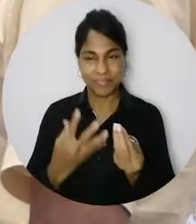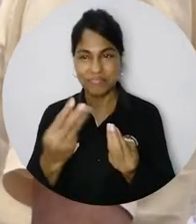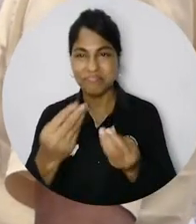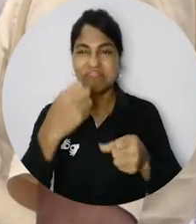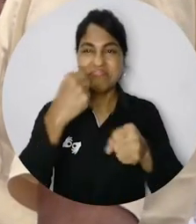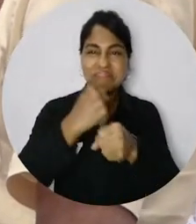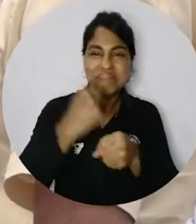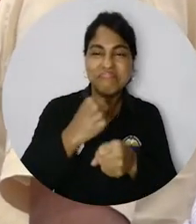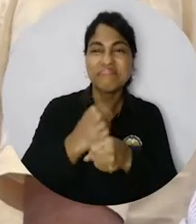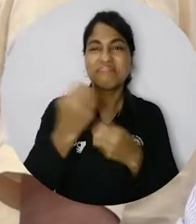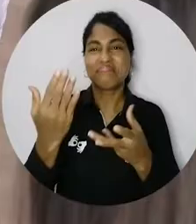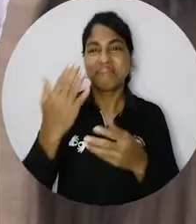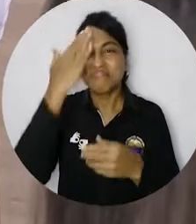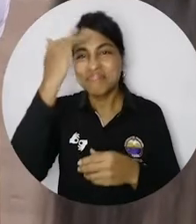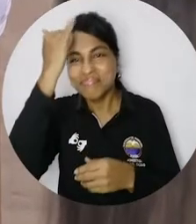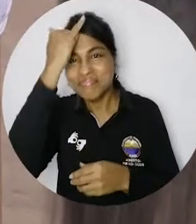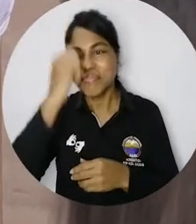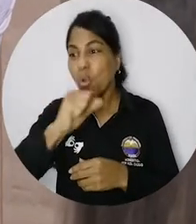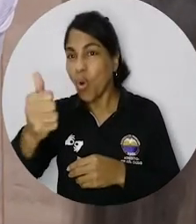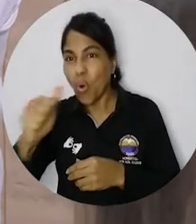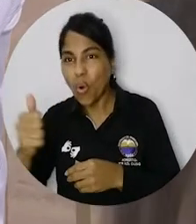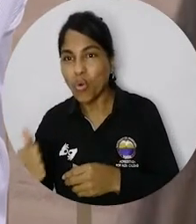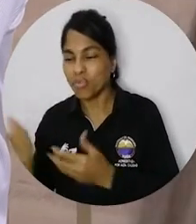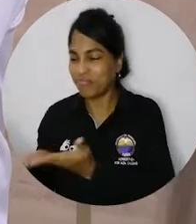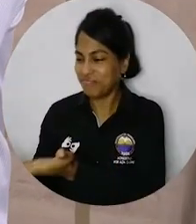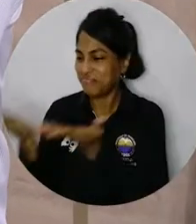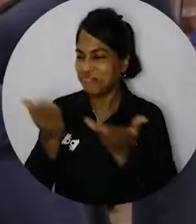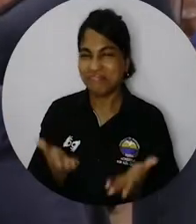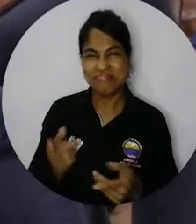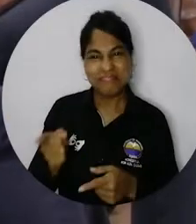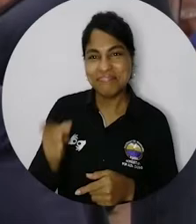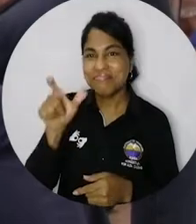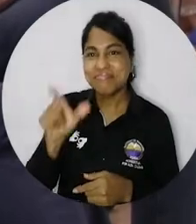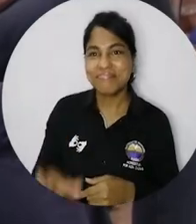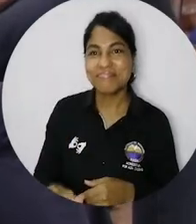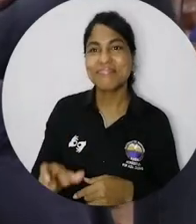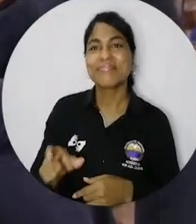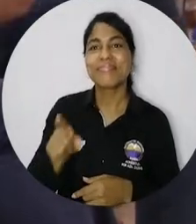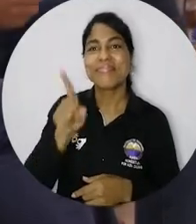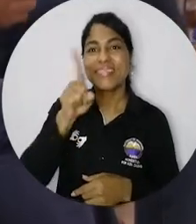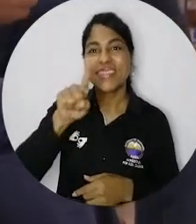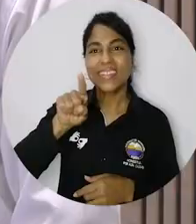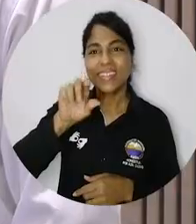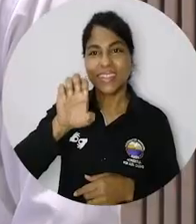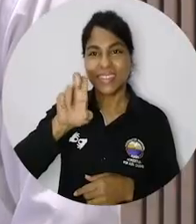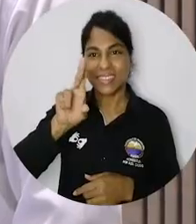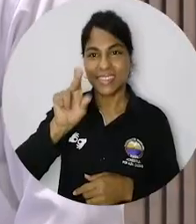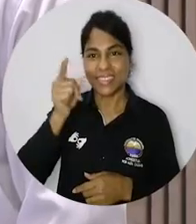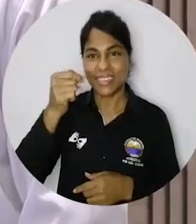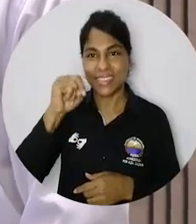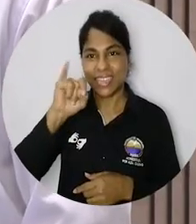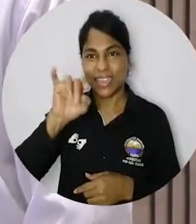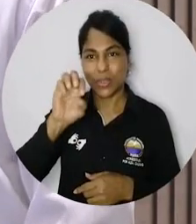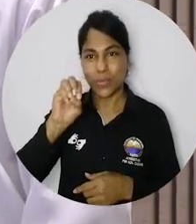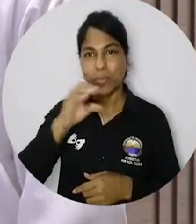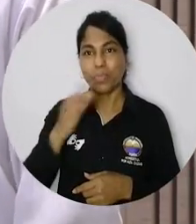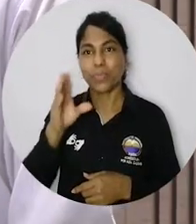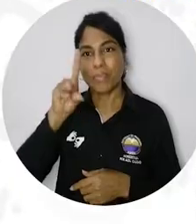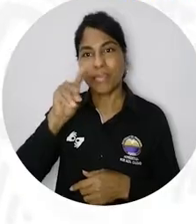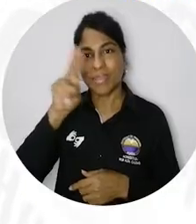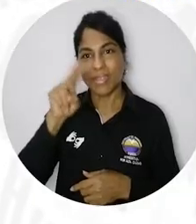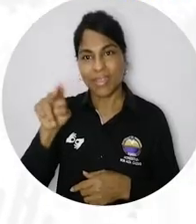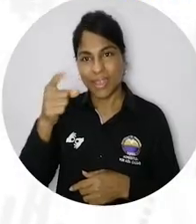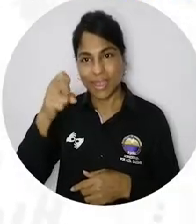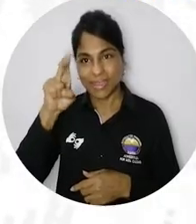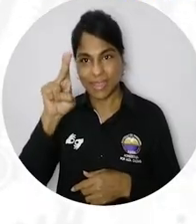miembros del sector gremial, académico y civil recibieron con beneplácito la presencia del doctor Sergio Díaz Granados Guida, presidente del